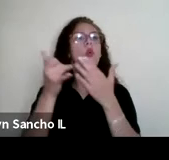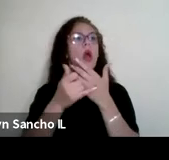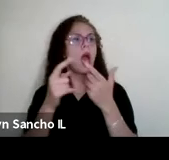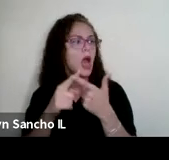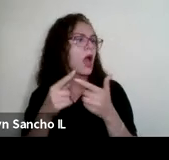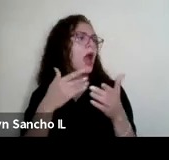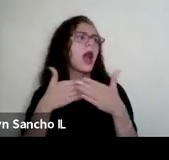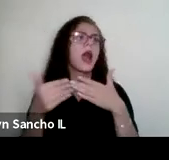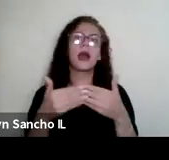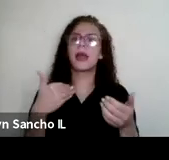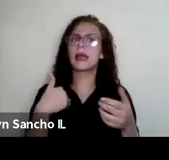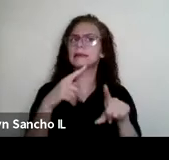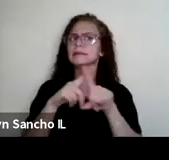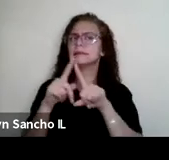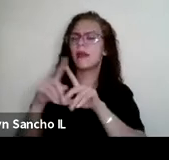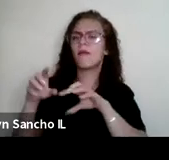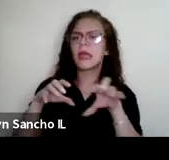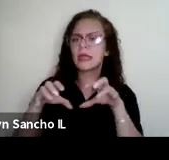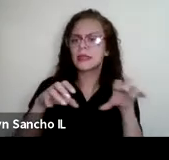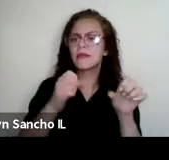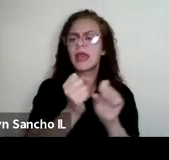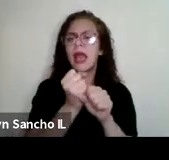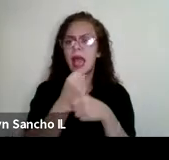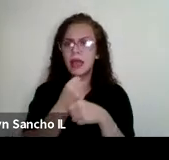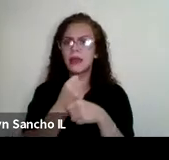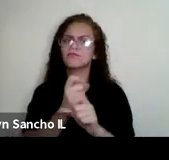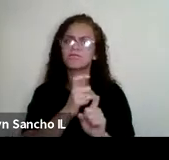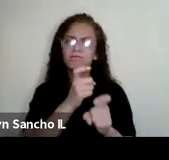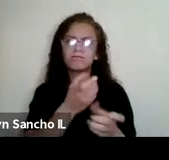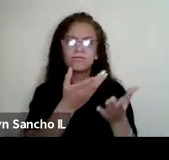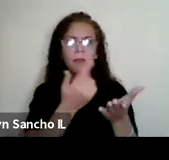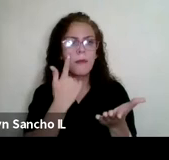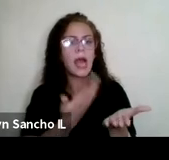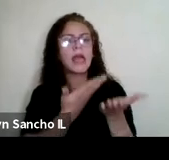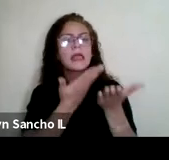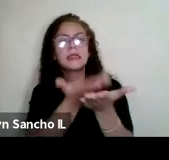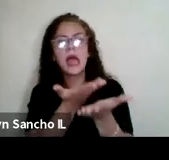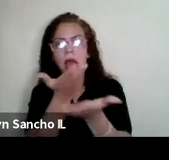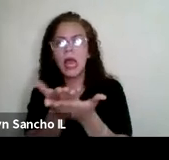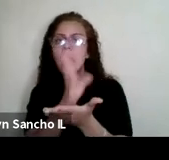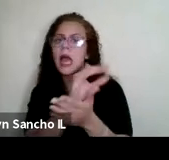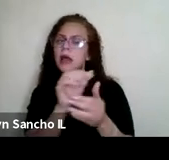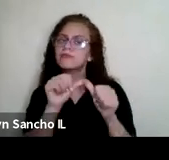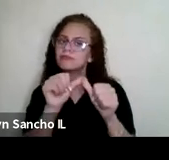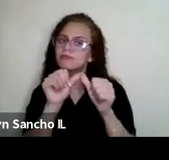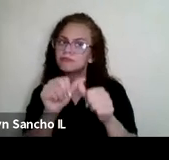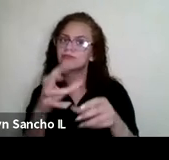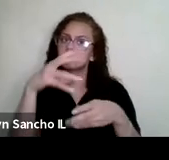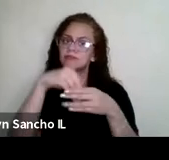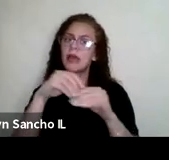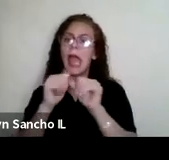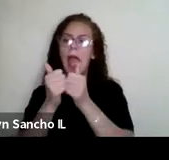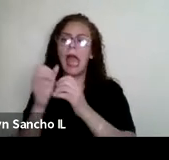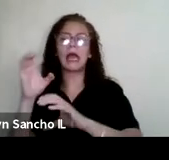de diferentes actividades que se hacen dedicadas a atraerles y mantenerles en el área de ciencia